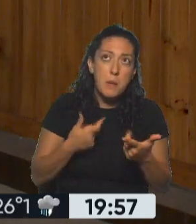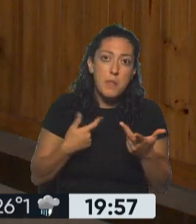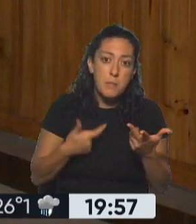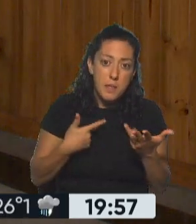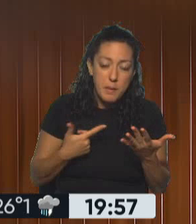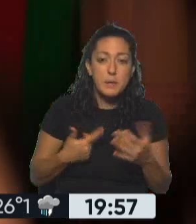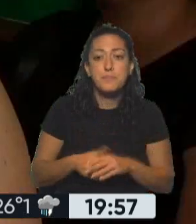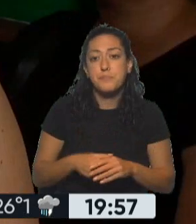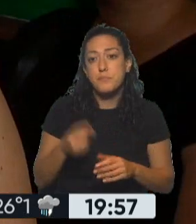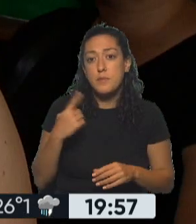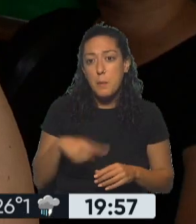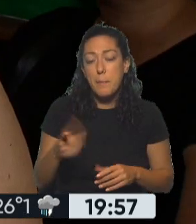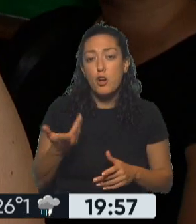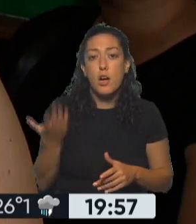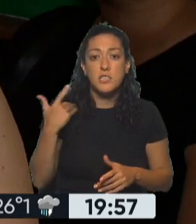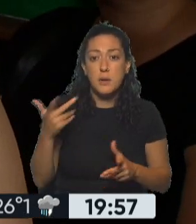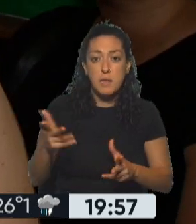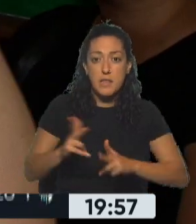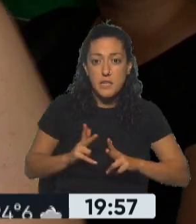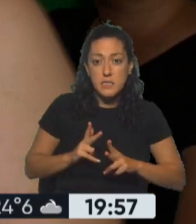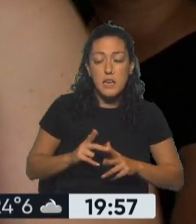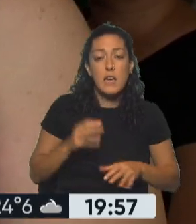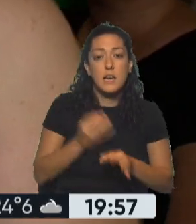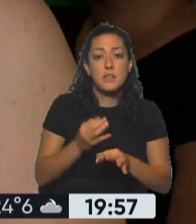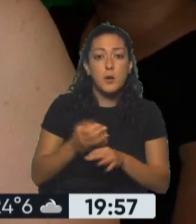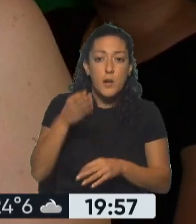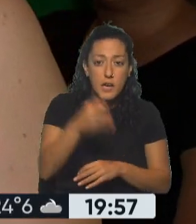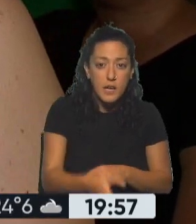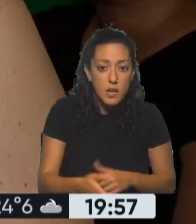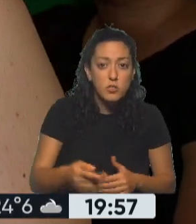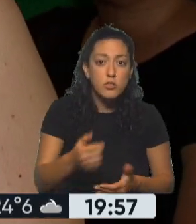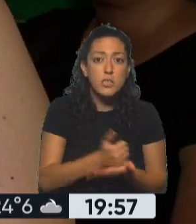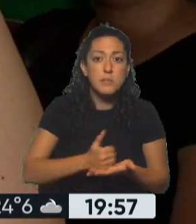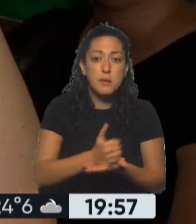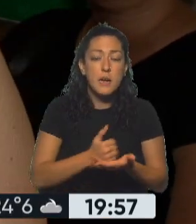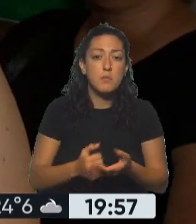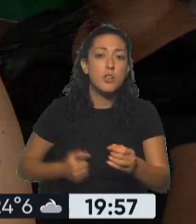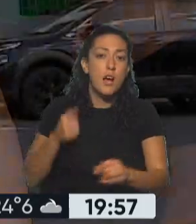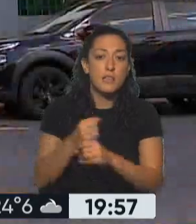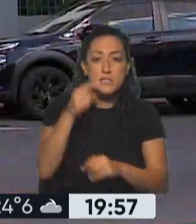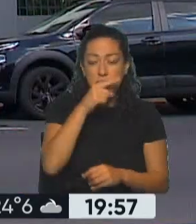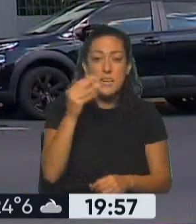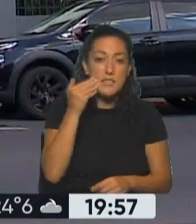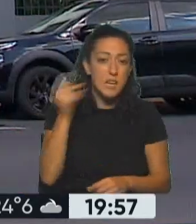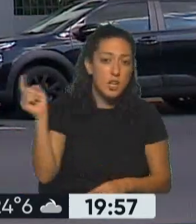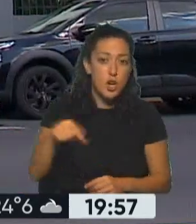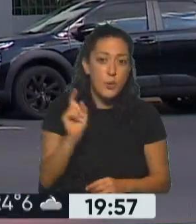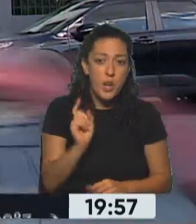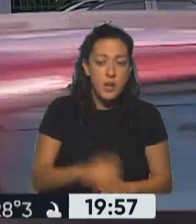reparado, pero en ningún momento. Allá nos dijeron que se iban a acercar a la escuela y los esperamos hasta las 7 de la tarde. Nunca nadie se acercó al colegio.